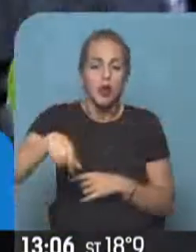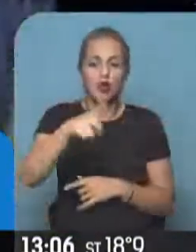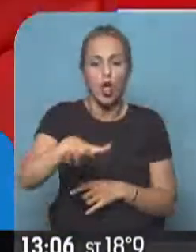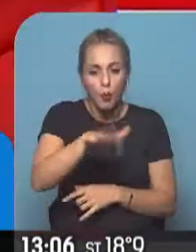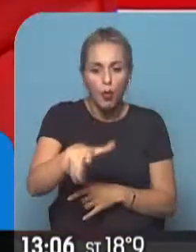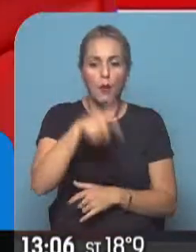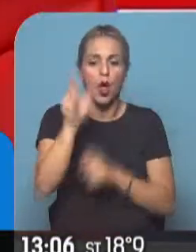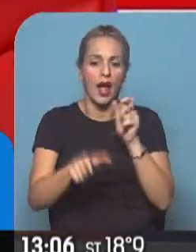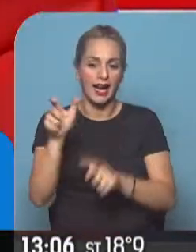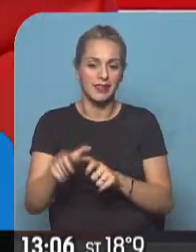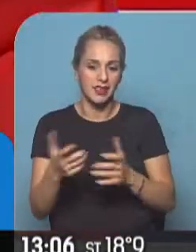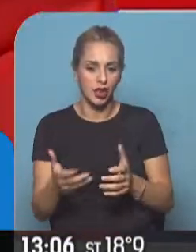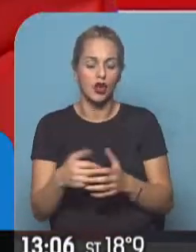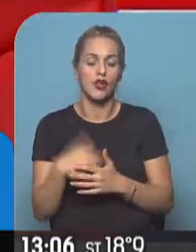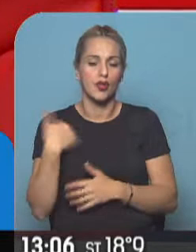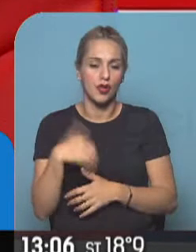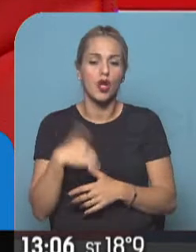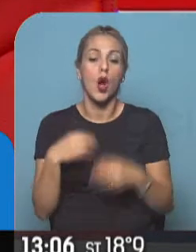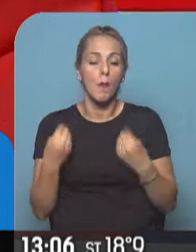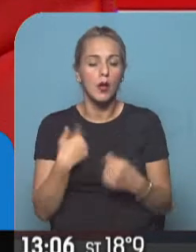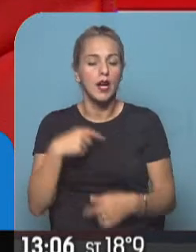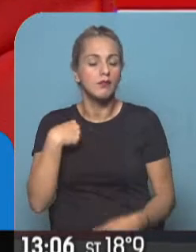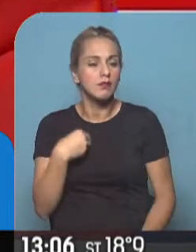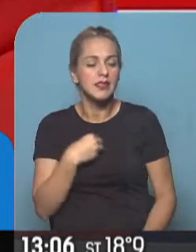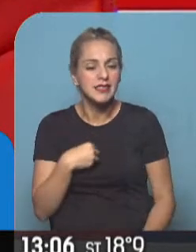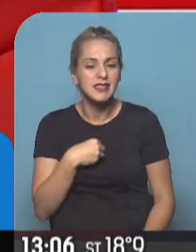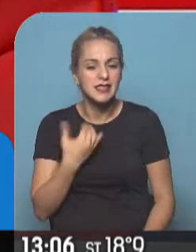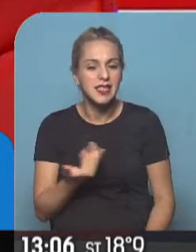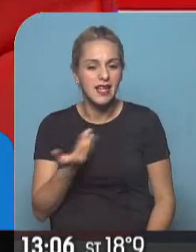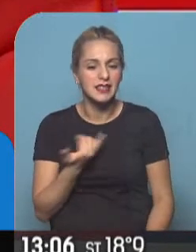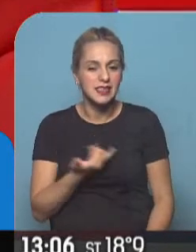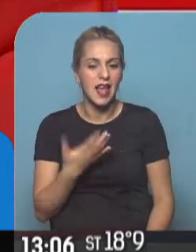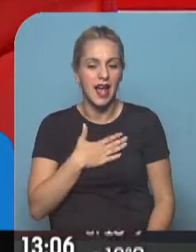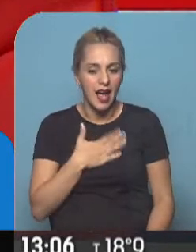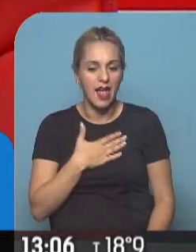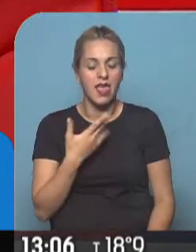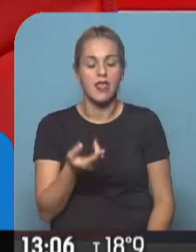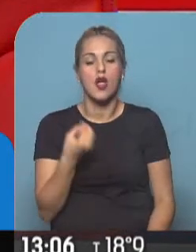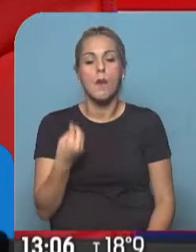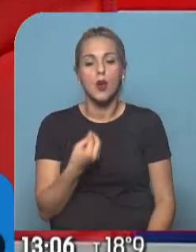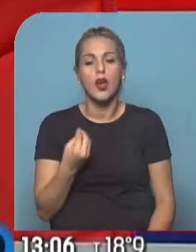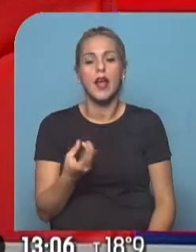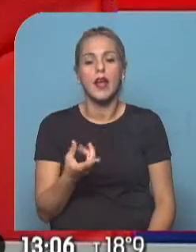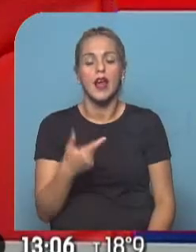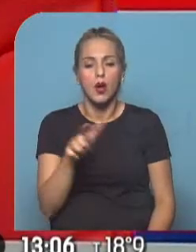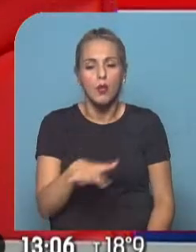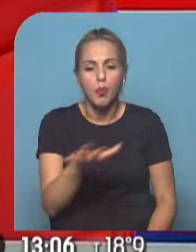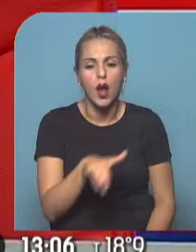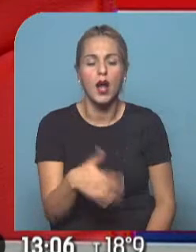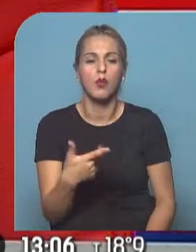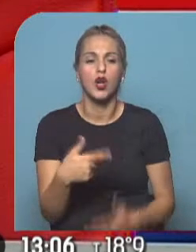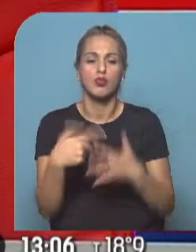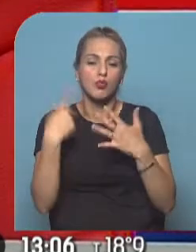porque uno palpita que con tantas carencias que tiene el pueblo, la